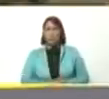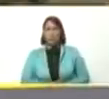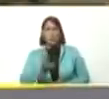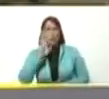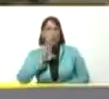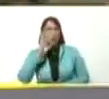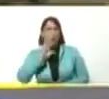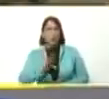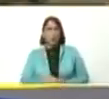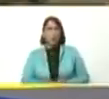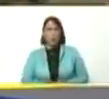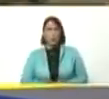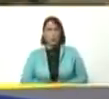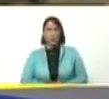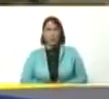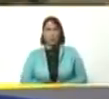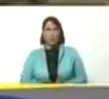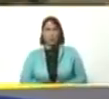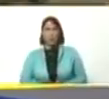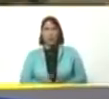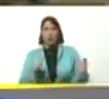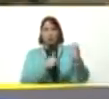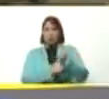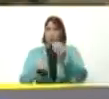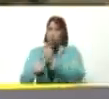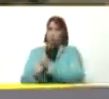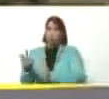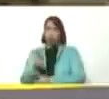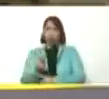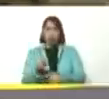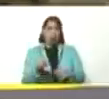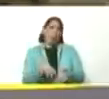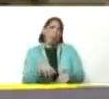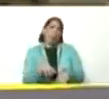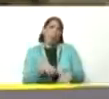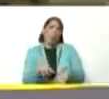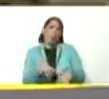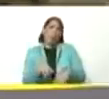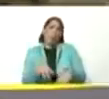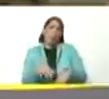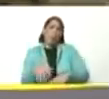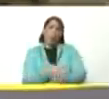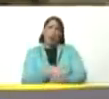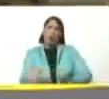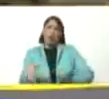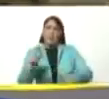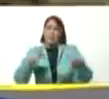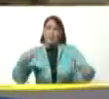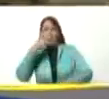sucio, que iba a conseguir a los venezolanos temblando en las calles, famélico.